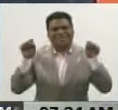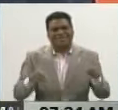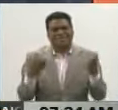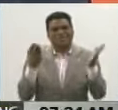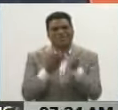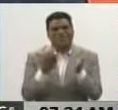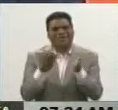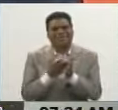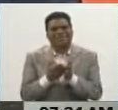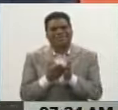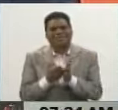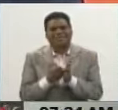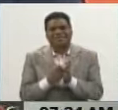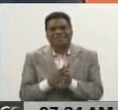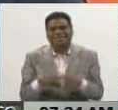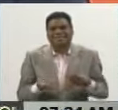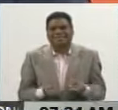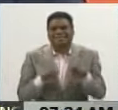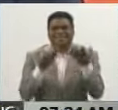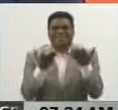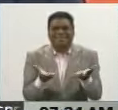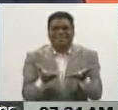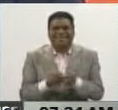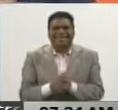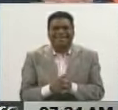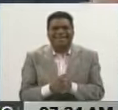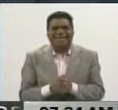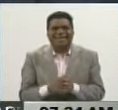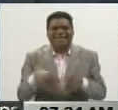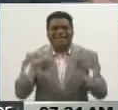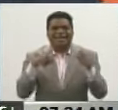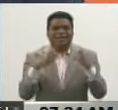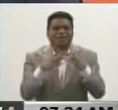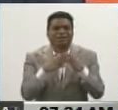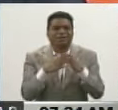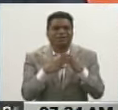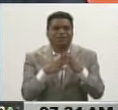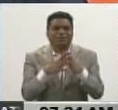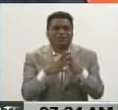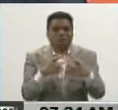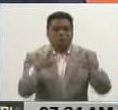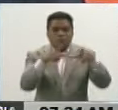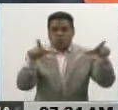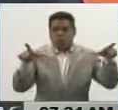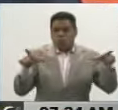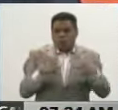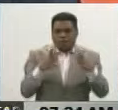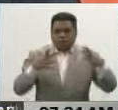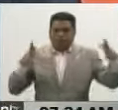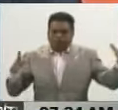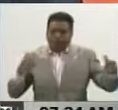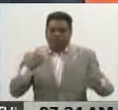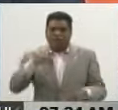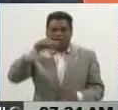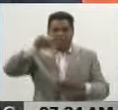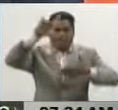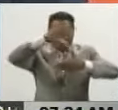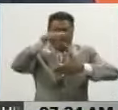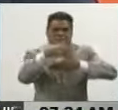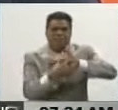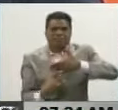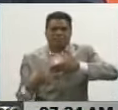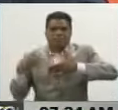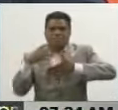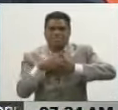educativo que proporcionalmente en cuanto a la escala poblacional y la escala espacial tenemos en América Latina. Por